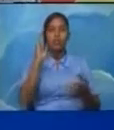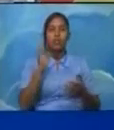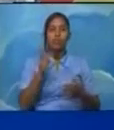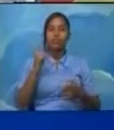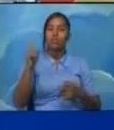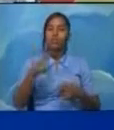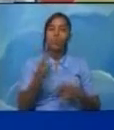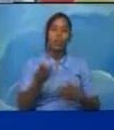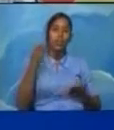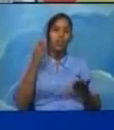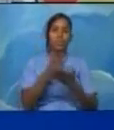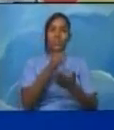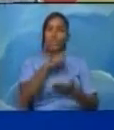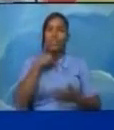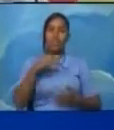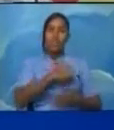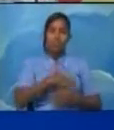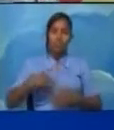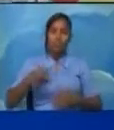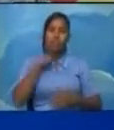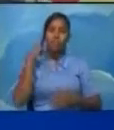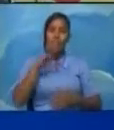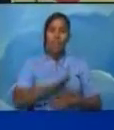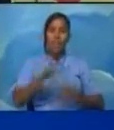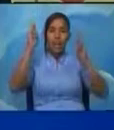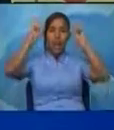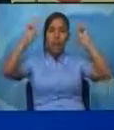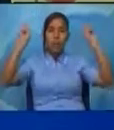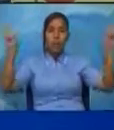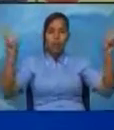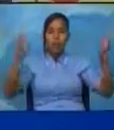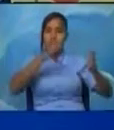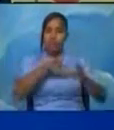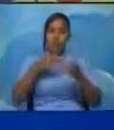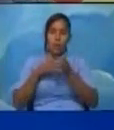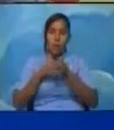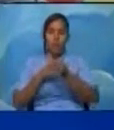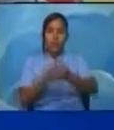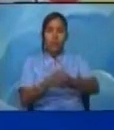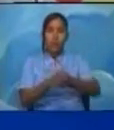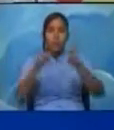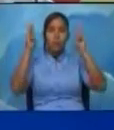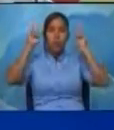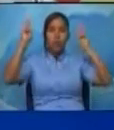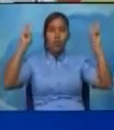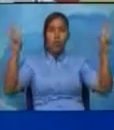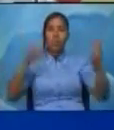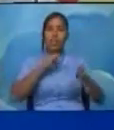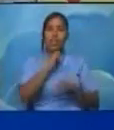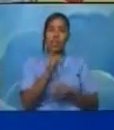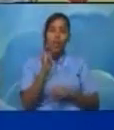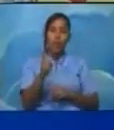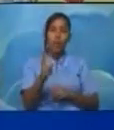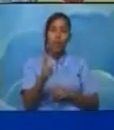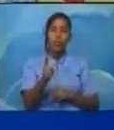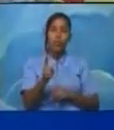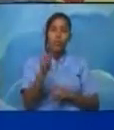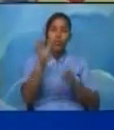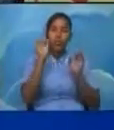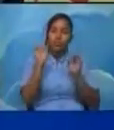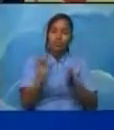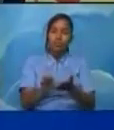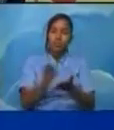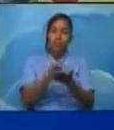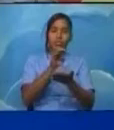sino que querían matar a Moisés, que los iba conduciendo. Moisés era uno de ellos, una